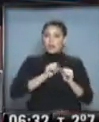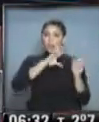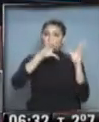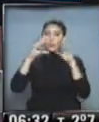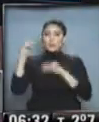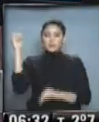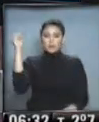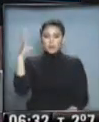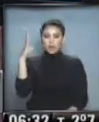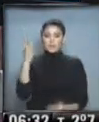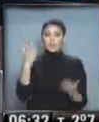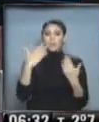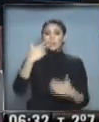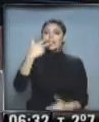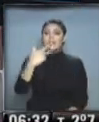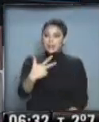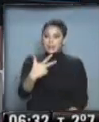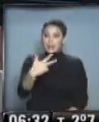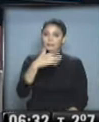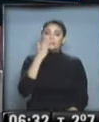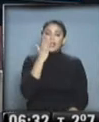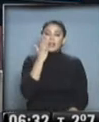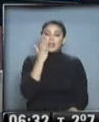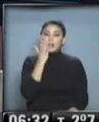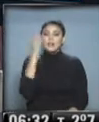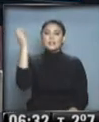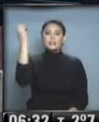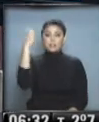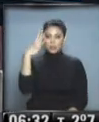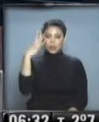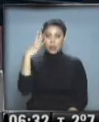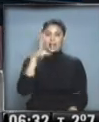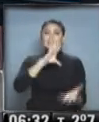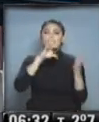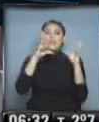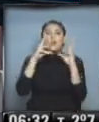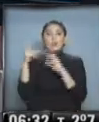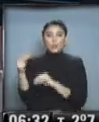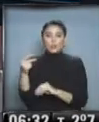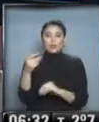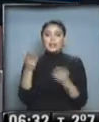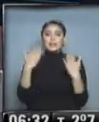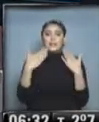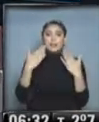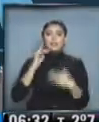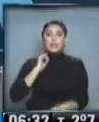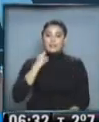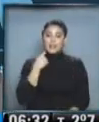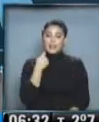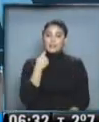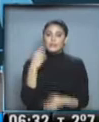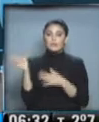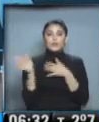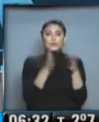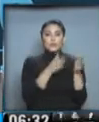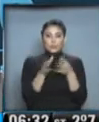parcialmente nublado, 3 grados la temperatura. Por la tarde, a pleno sol, cielo algo parcialmente nublado, 13 grados la temperatura, con vientos